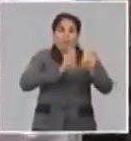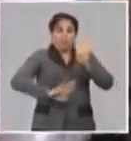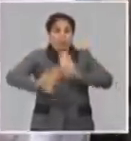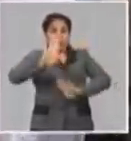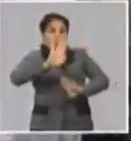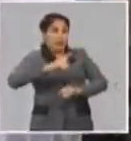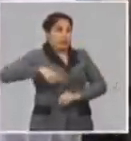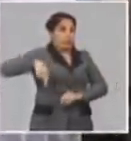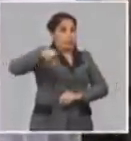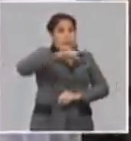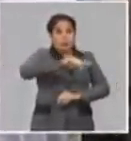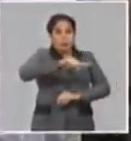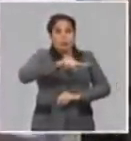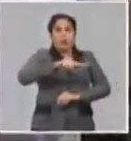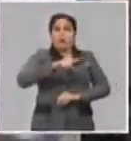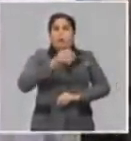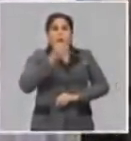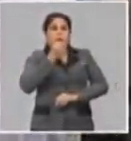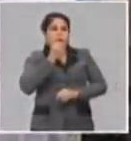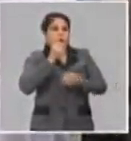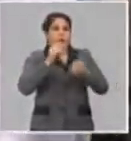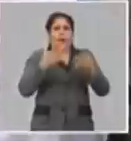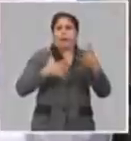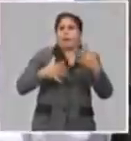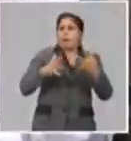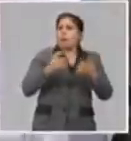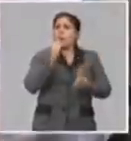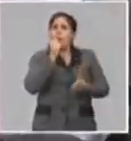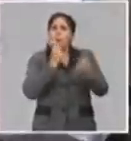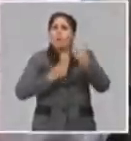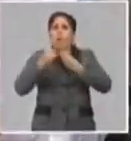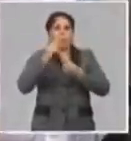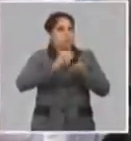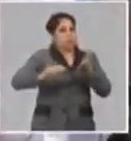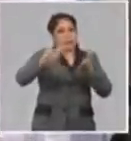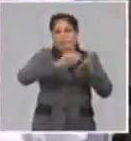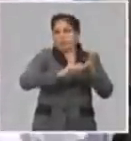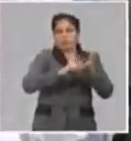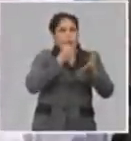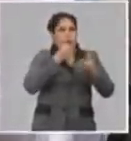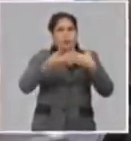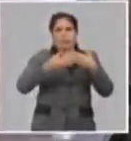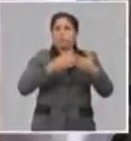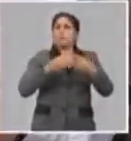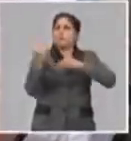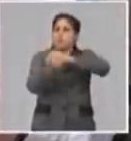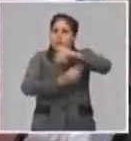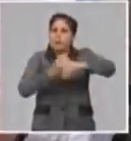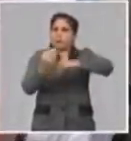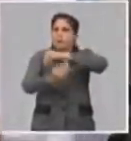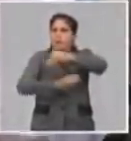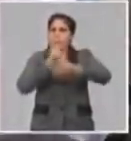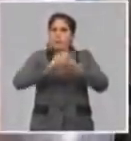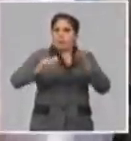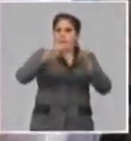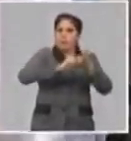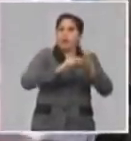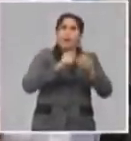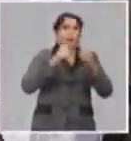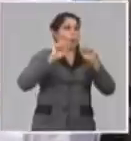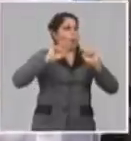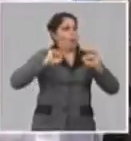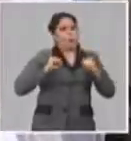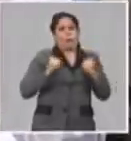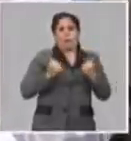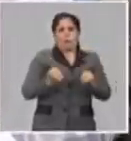más incertidumbre, más hay que planificar. Y mientras más incierto es el contexto en que uno se desenvuelve, más tiene que